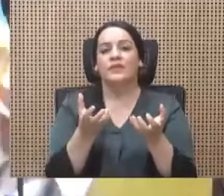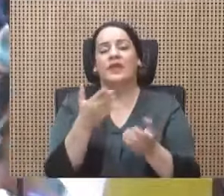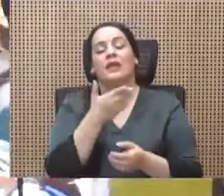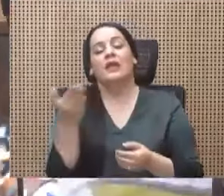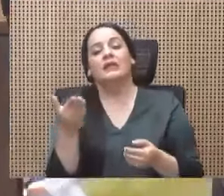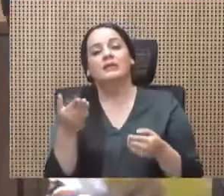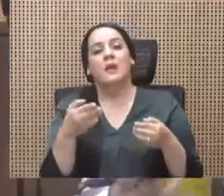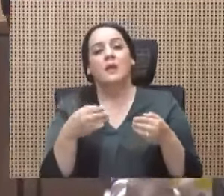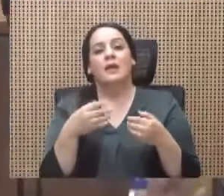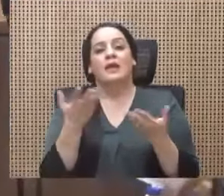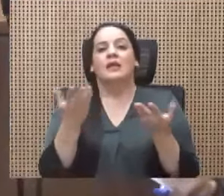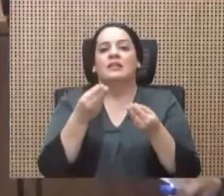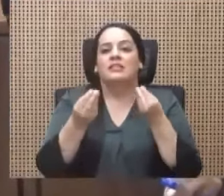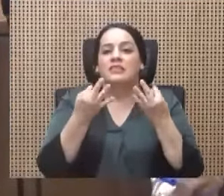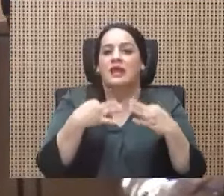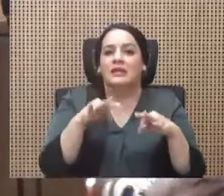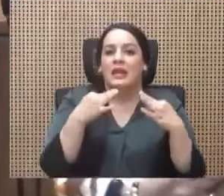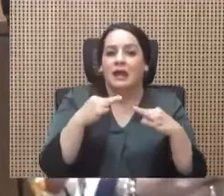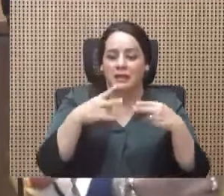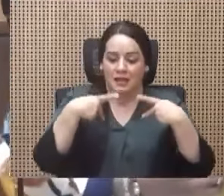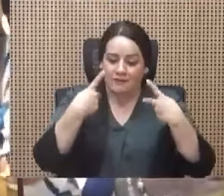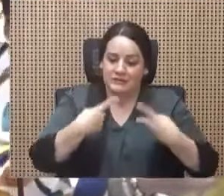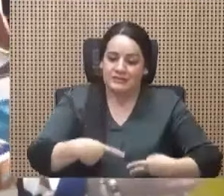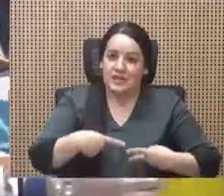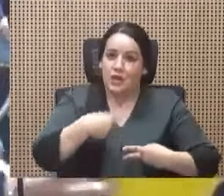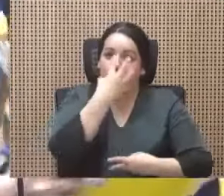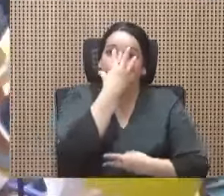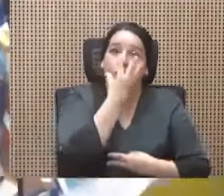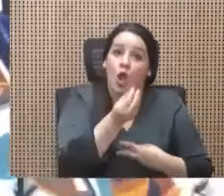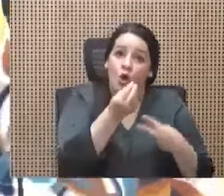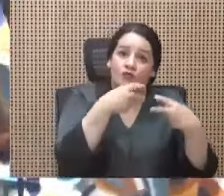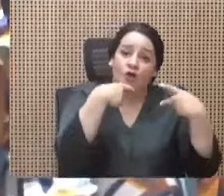vestir a un lobo con piel de oveja.